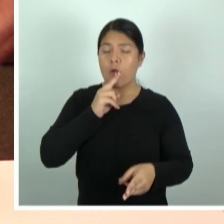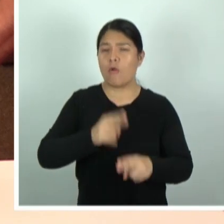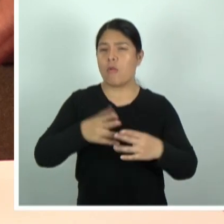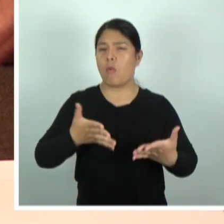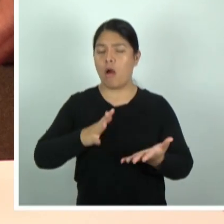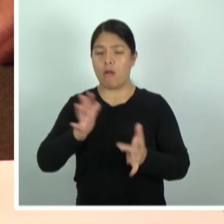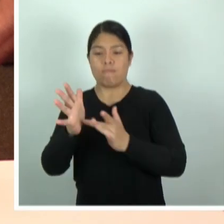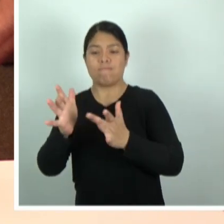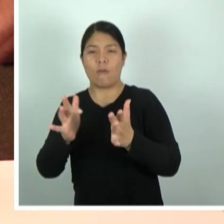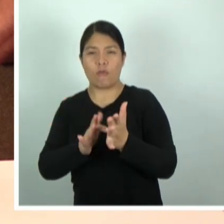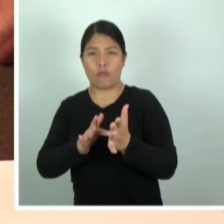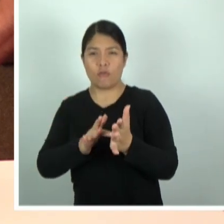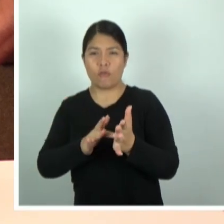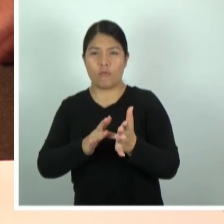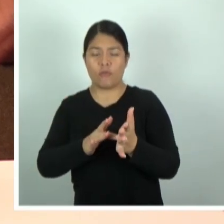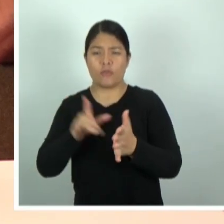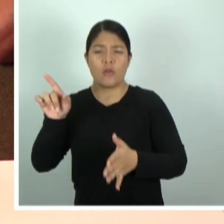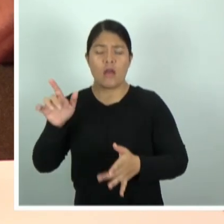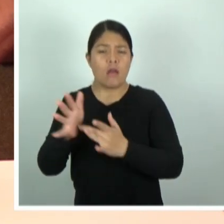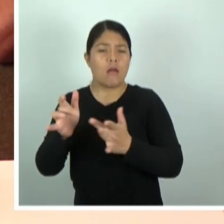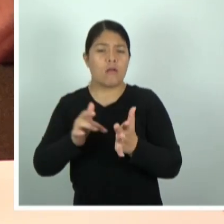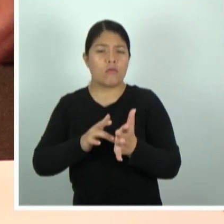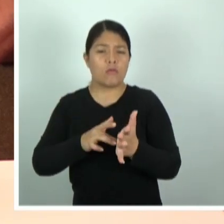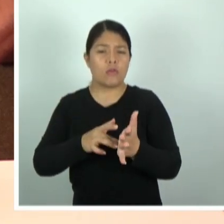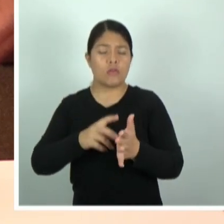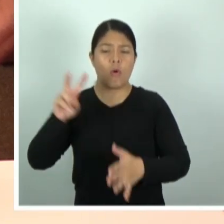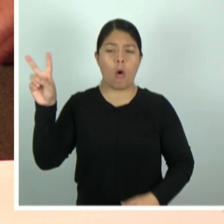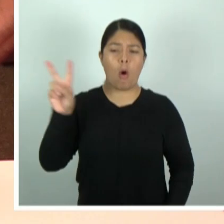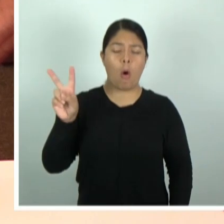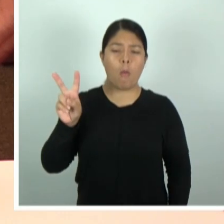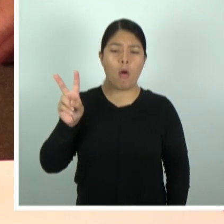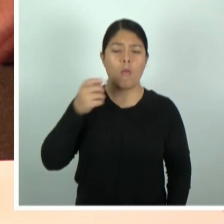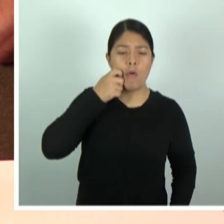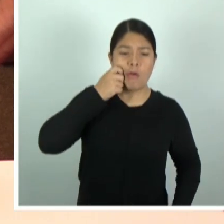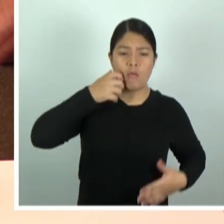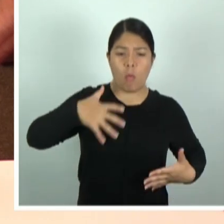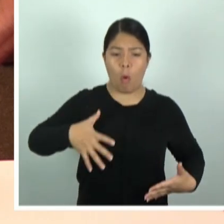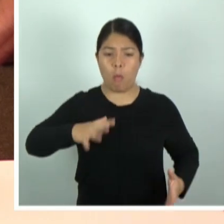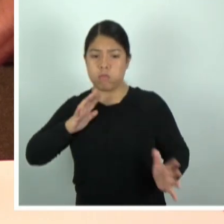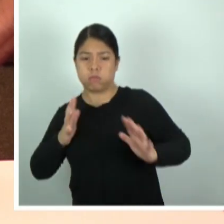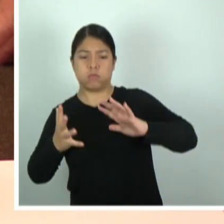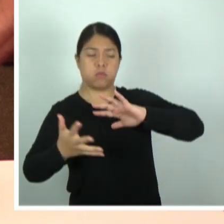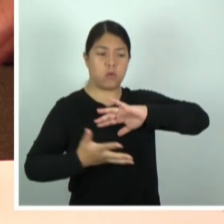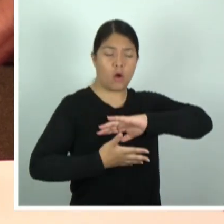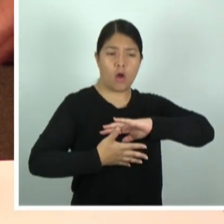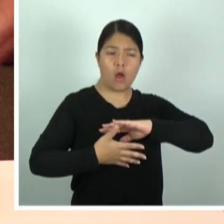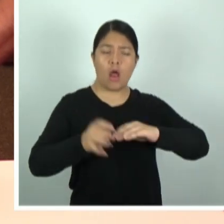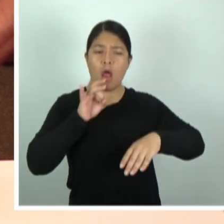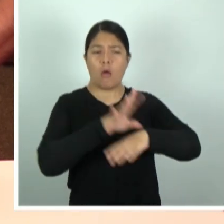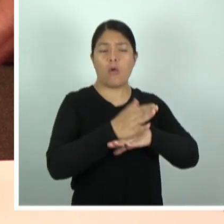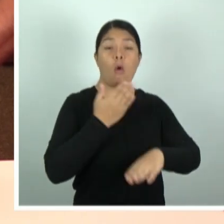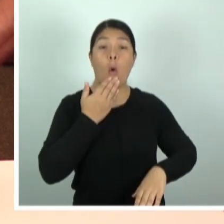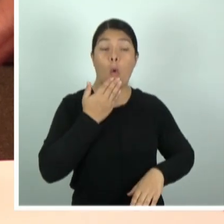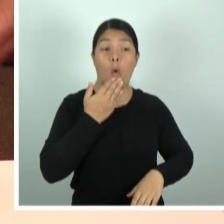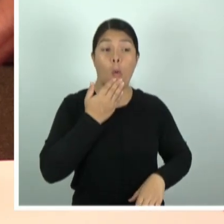Él se convirtió y Él fue enviado como el segundo Adán. El primer Adán